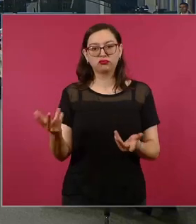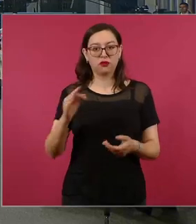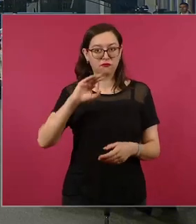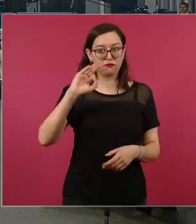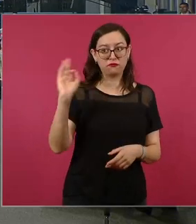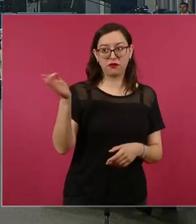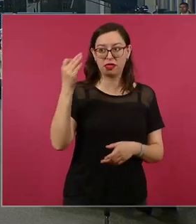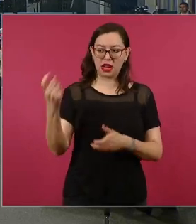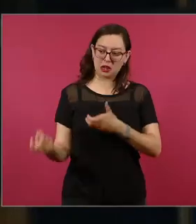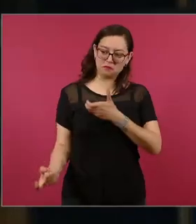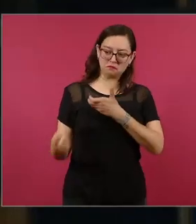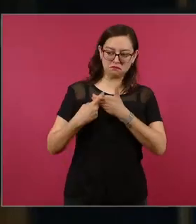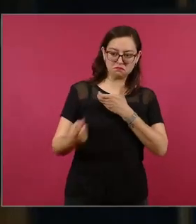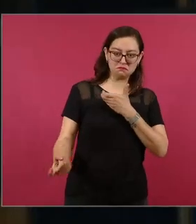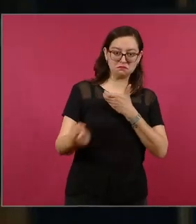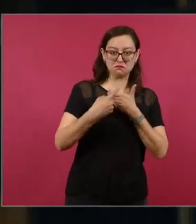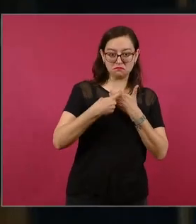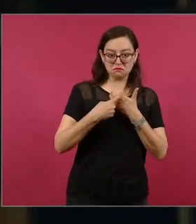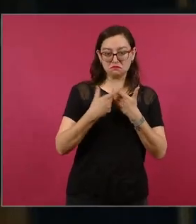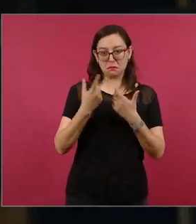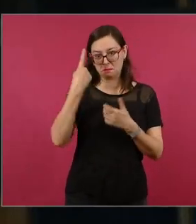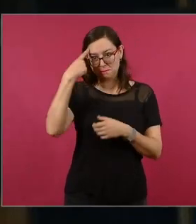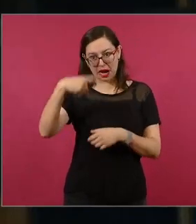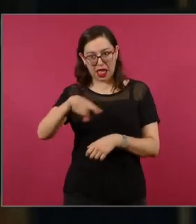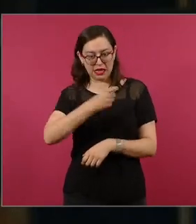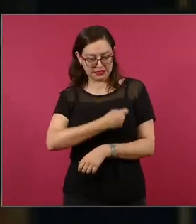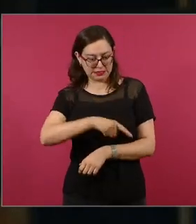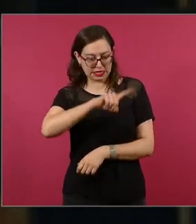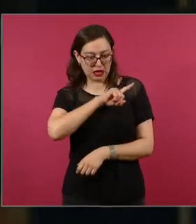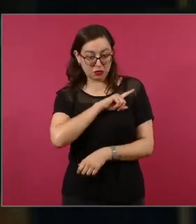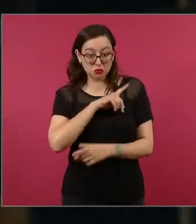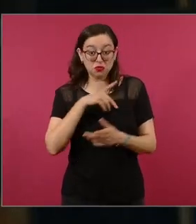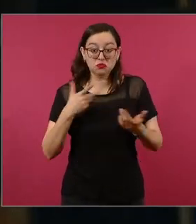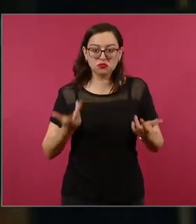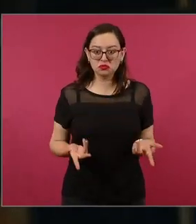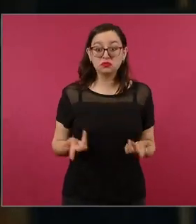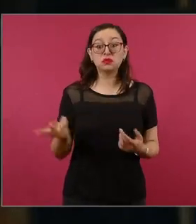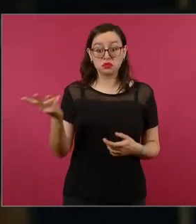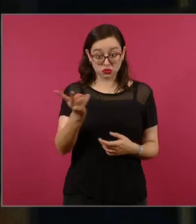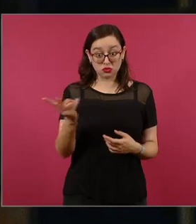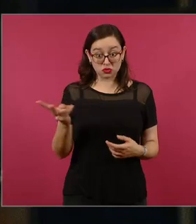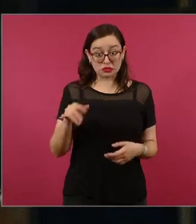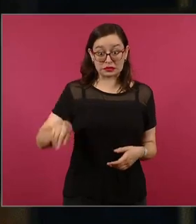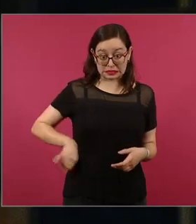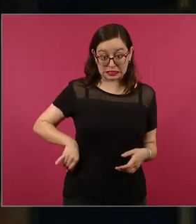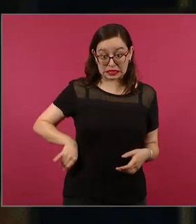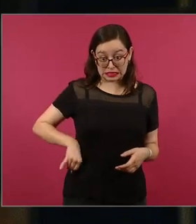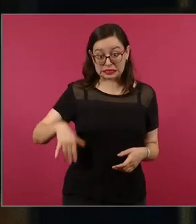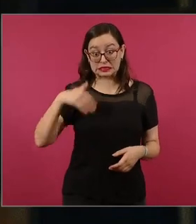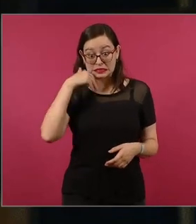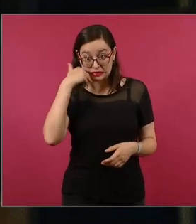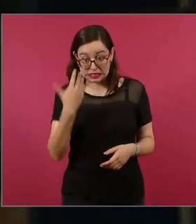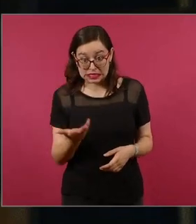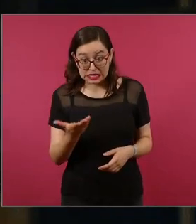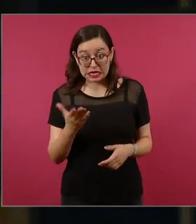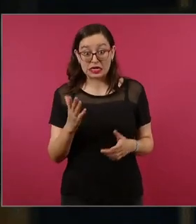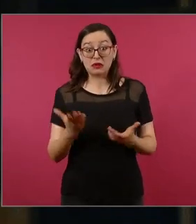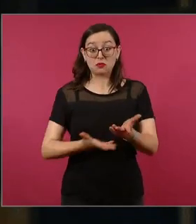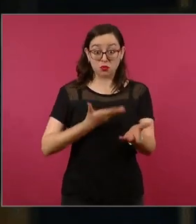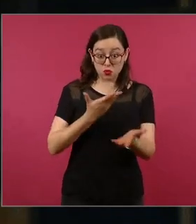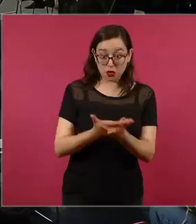le expresaron esta intención? ¿Usted se los propuso? ¿O cuál es el tema ahí para que ellos se puedan sumar a este